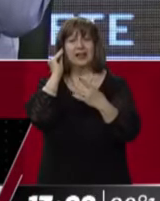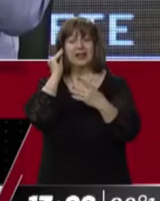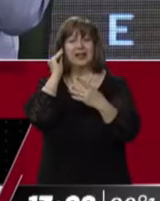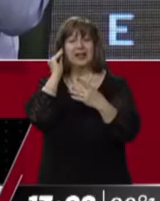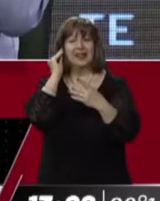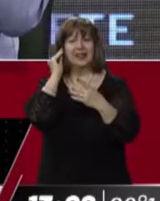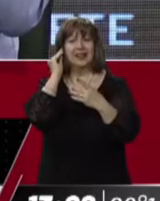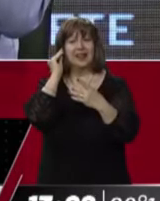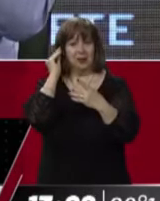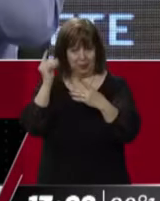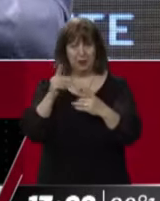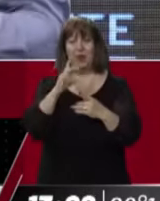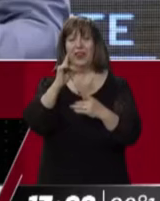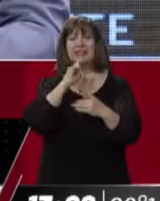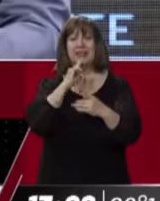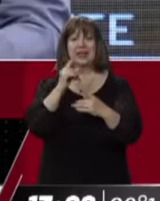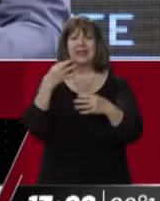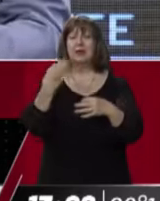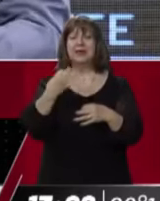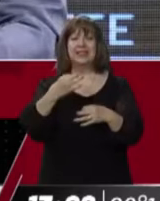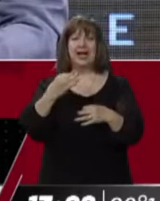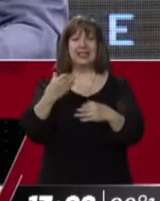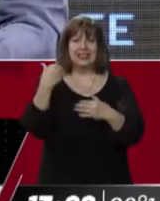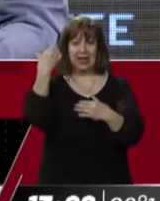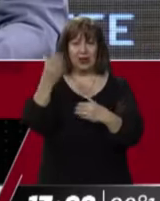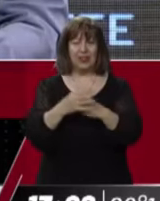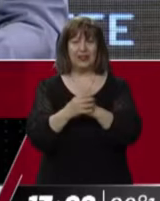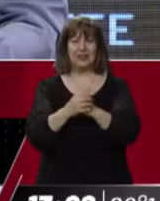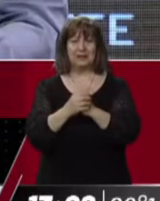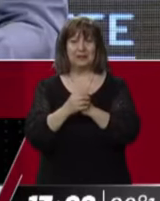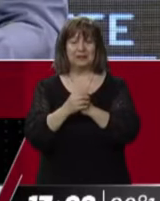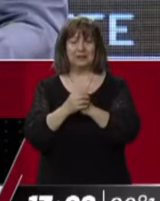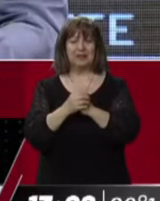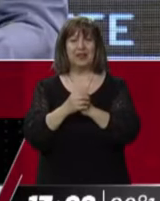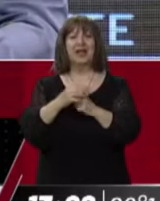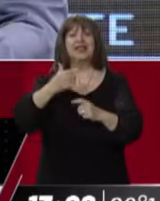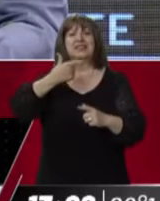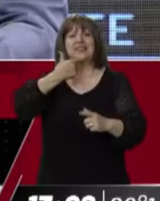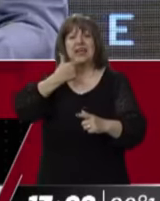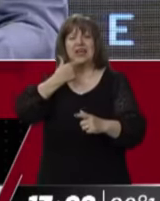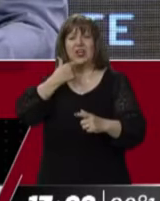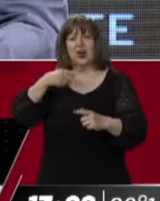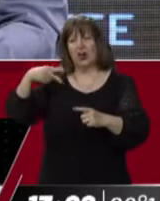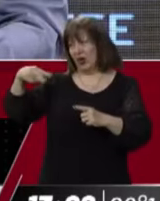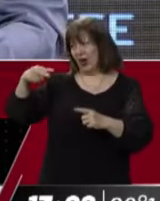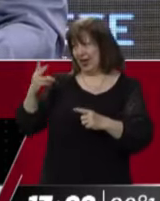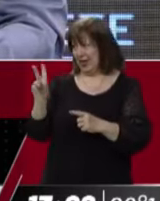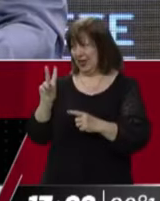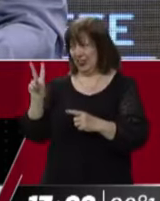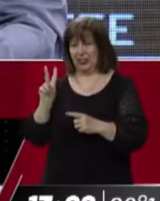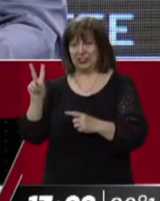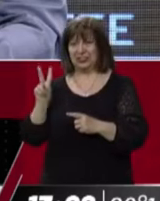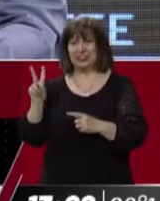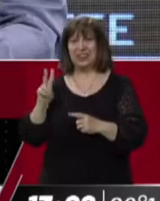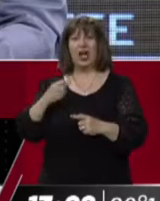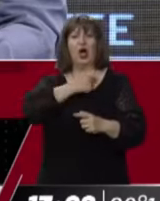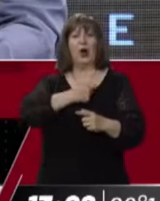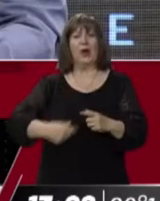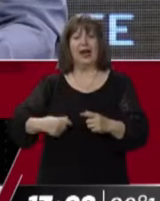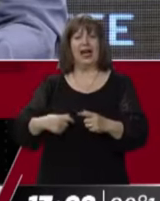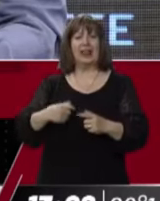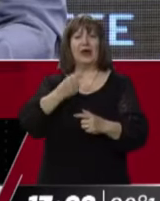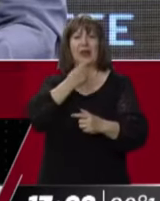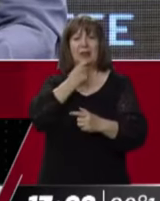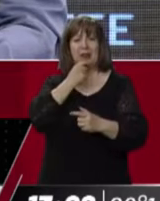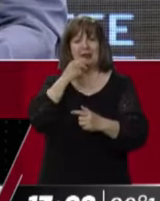al técnico de Godoy Cruz, que tiene un saludo especial, chicos. Sí, Daniel, ¿cómo le va? Lo saluda Noelia Nieto, Sergio Suárez y el gobernador electo